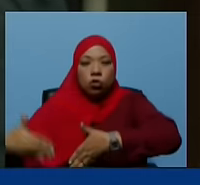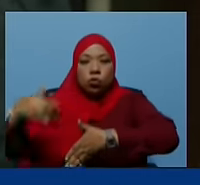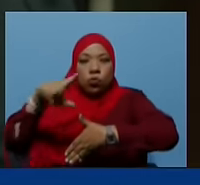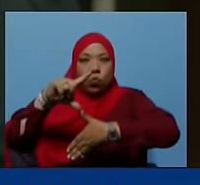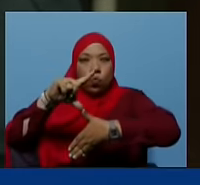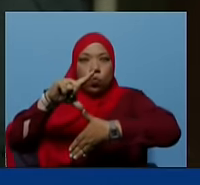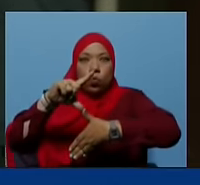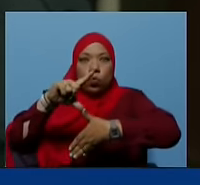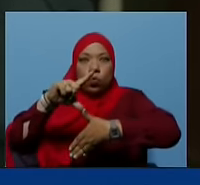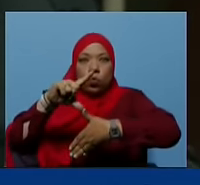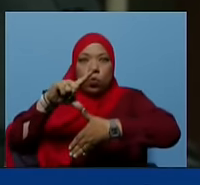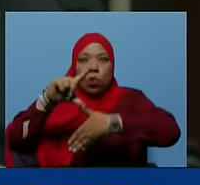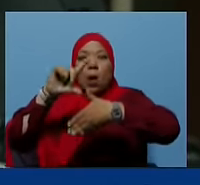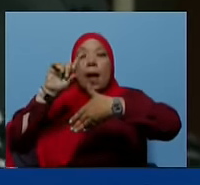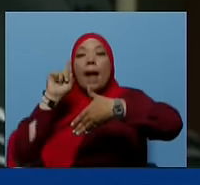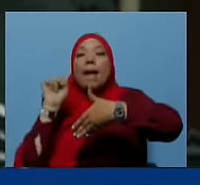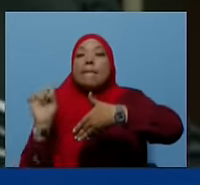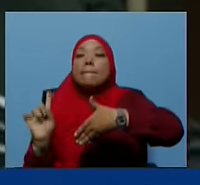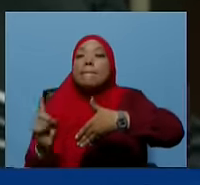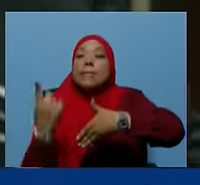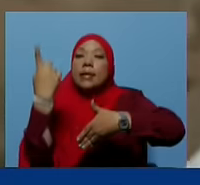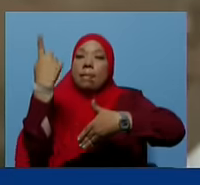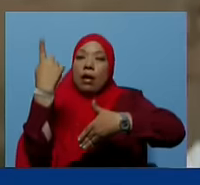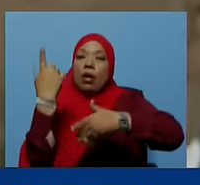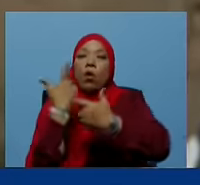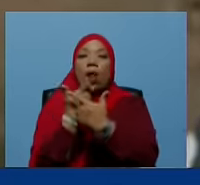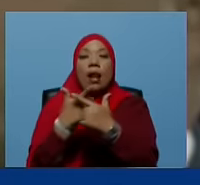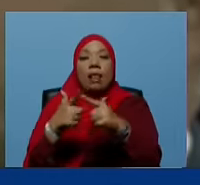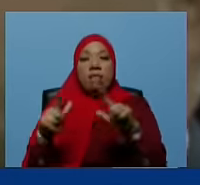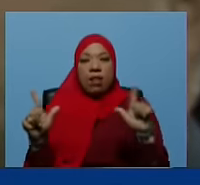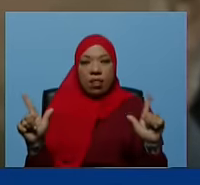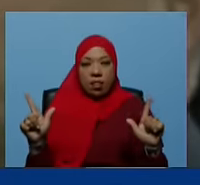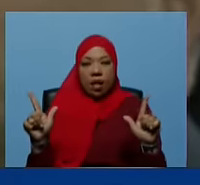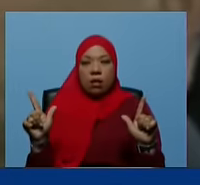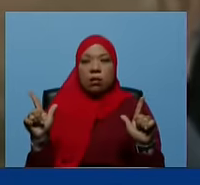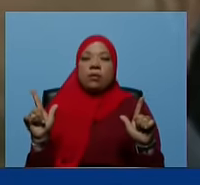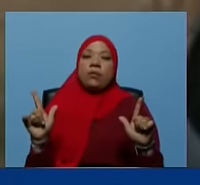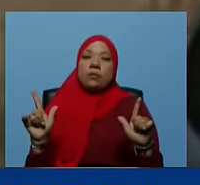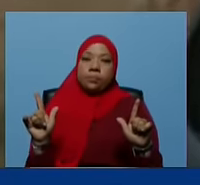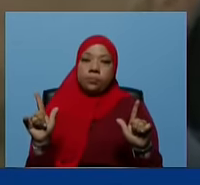Uno primero es que es la cuna de la libertad suramericana.